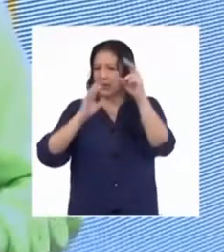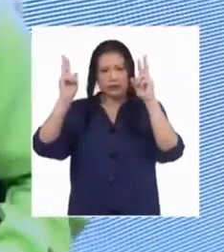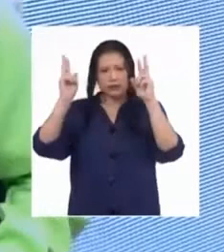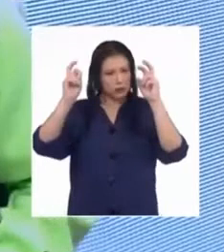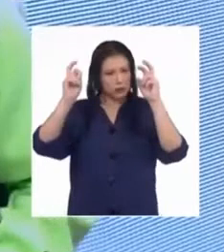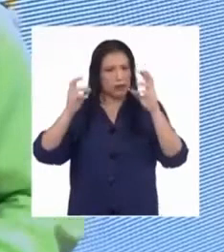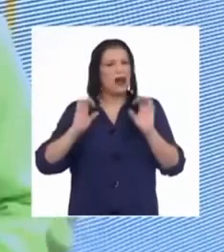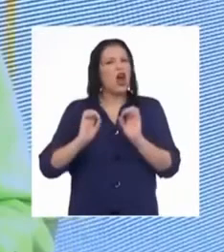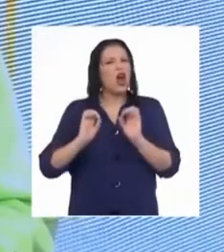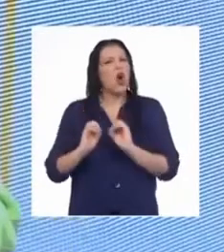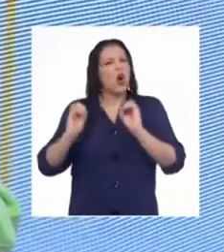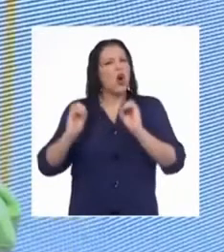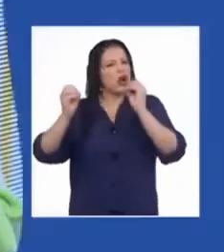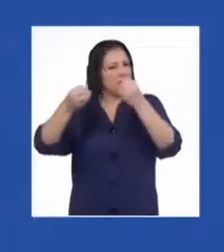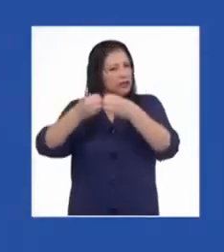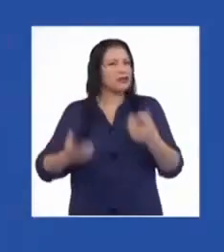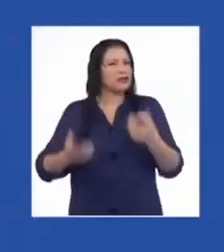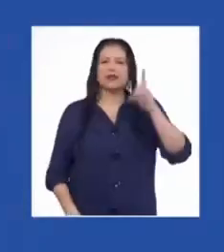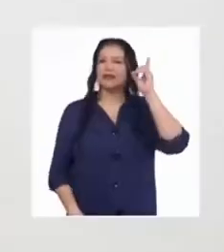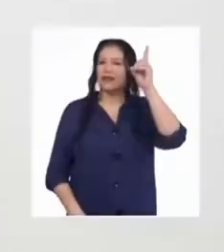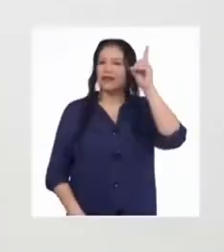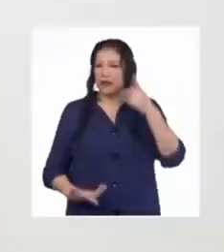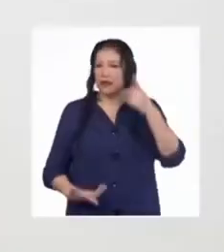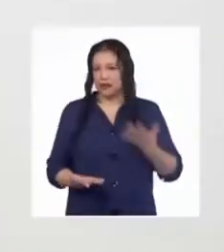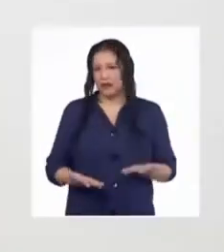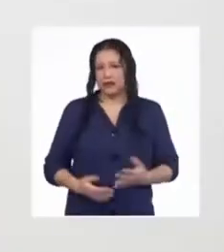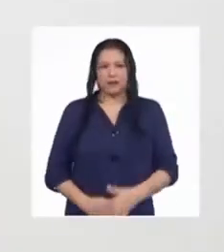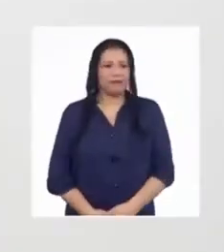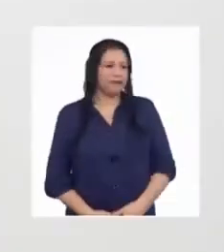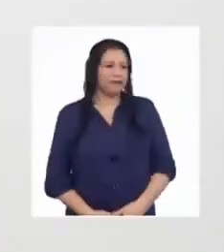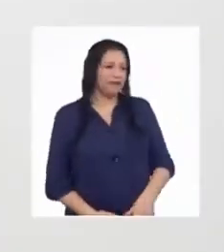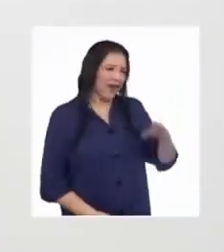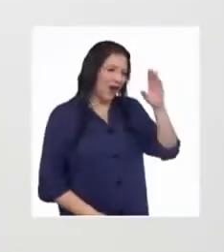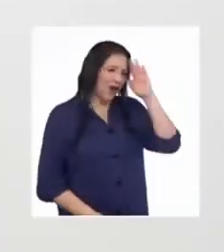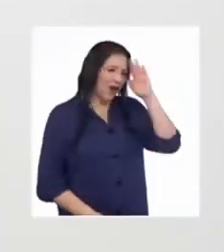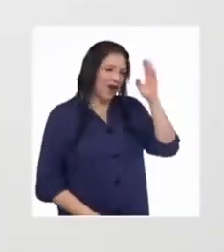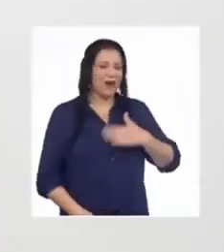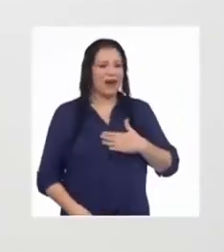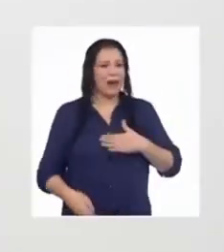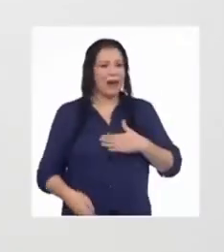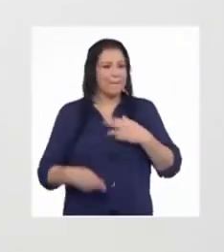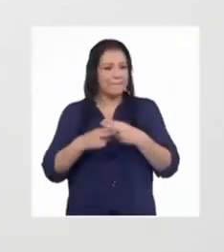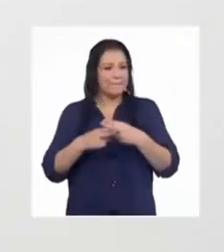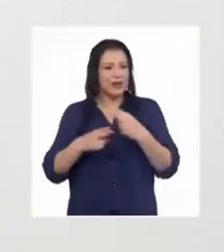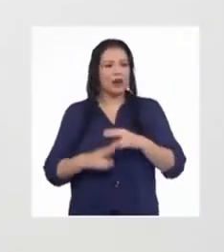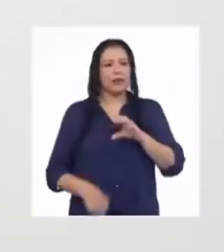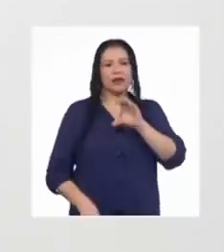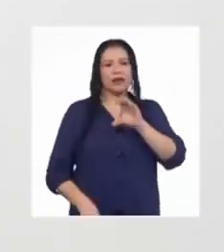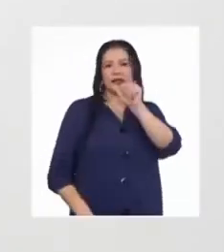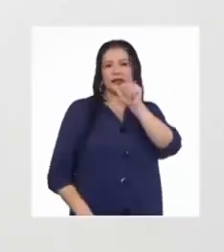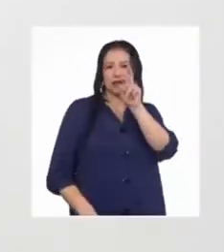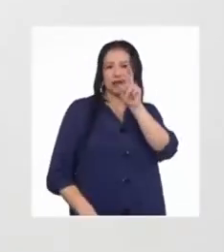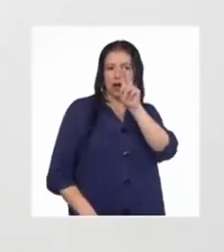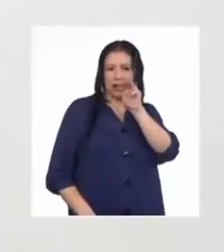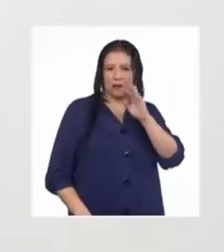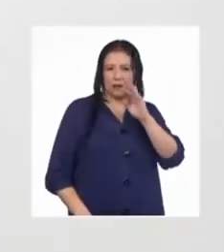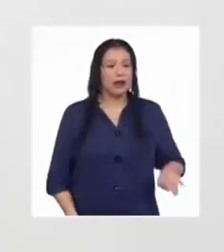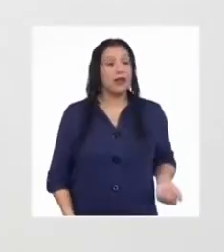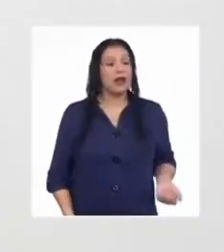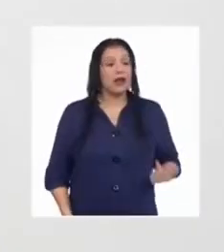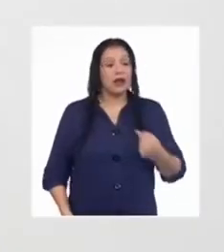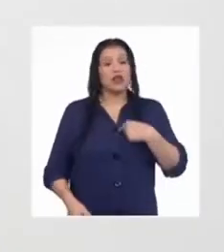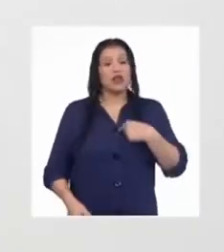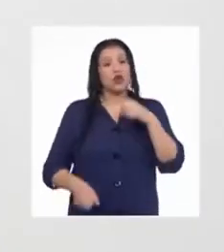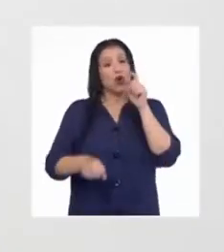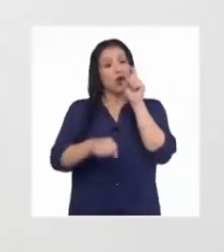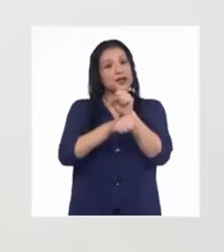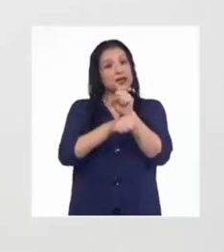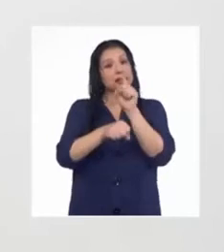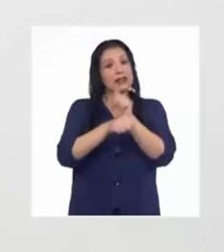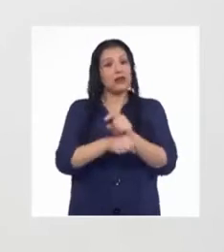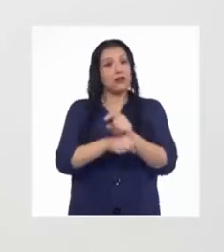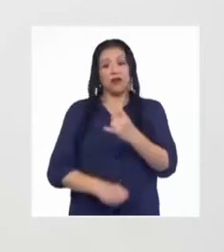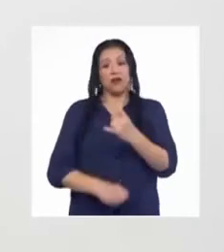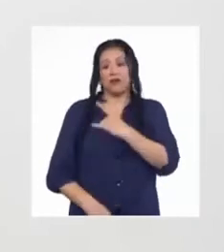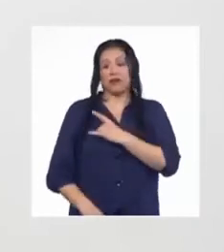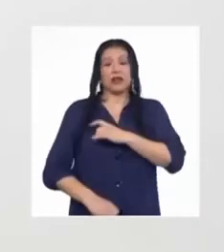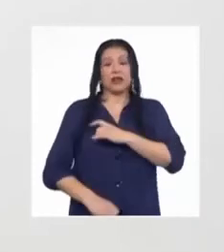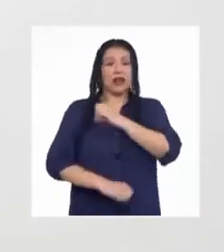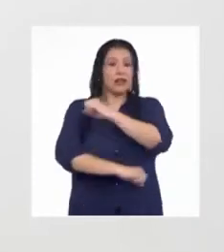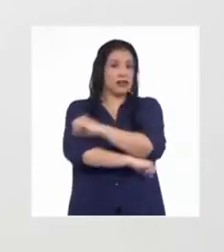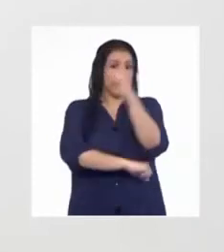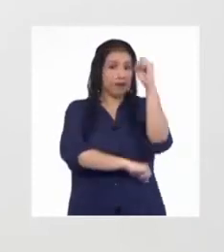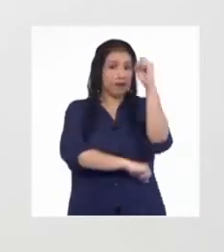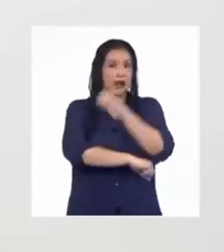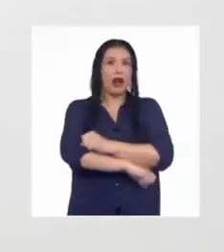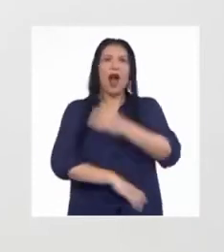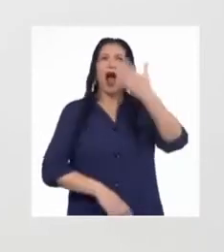sobre las instituciones para la democracia. Hola, mi nombre es Carmen Vildoso Chirindos Enseño en la Universidad de San Marcos. Anteriormente he